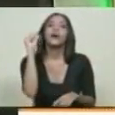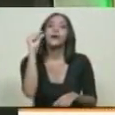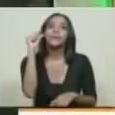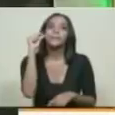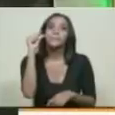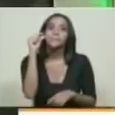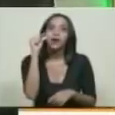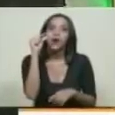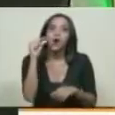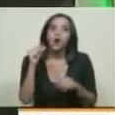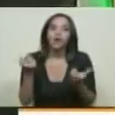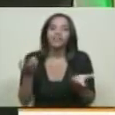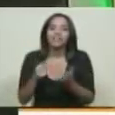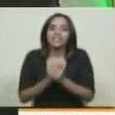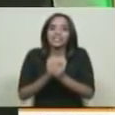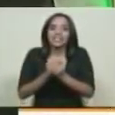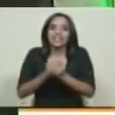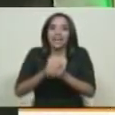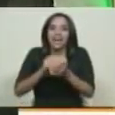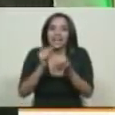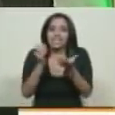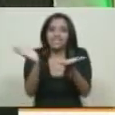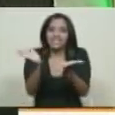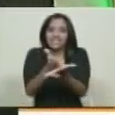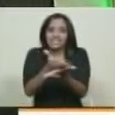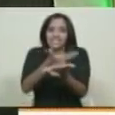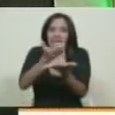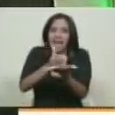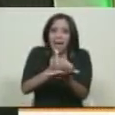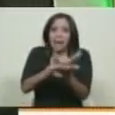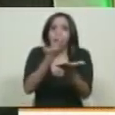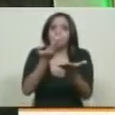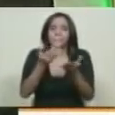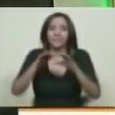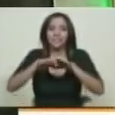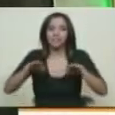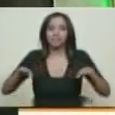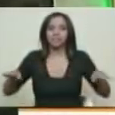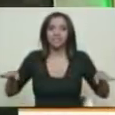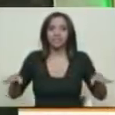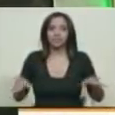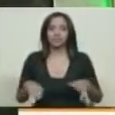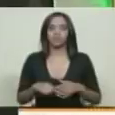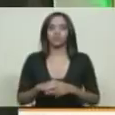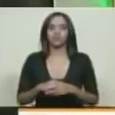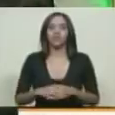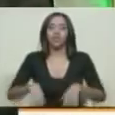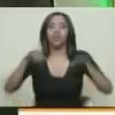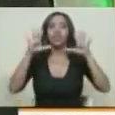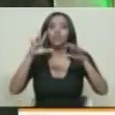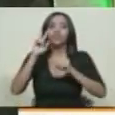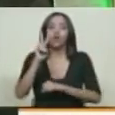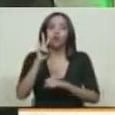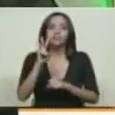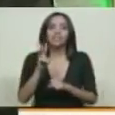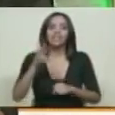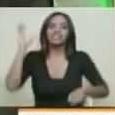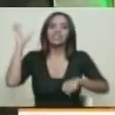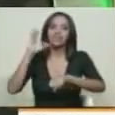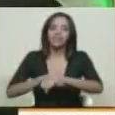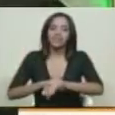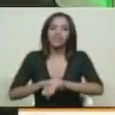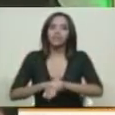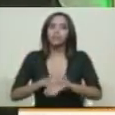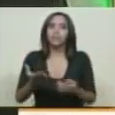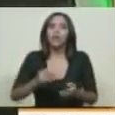ni las baldosas del suelo, ¿eh? De los 14 ministros de Aznar, 12 están condenados o encausados